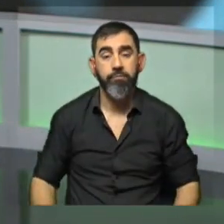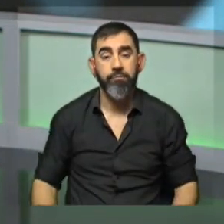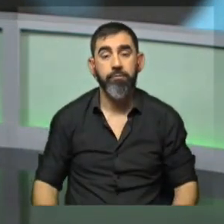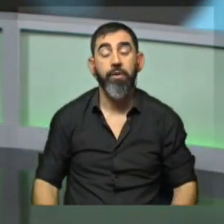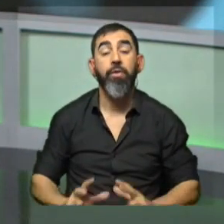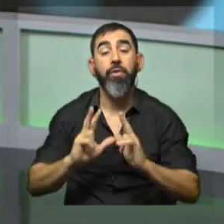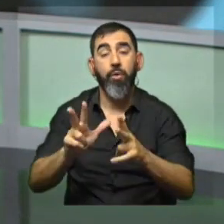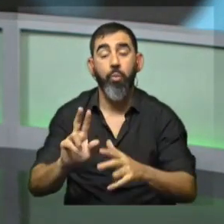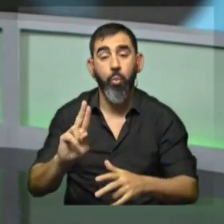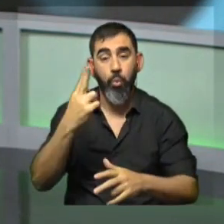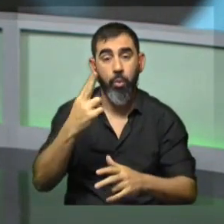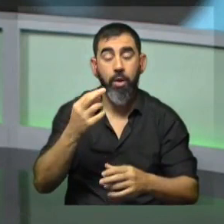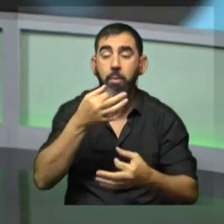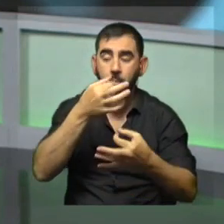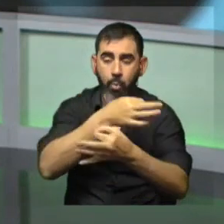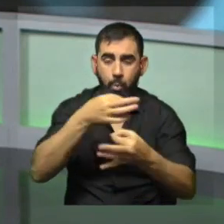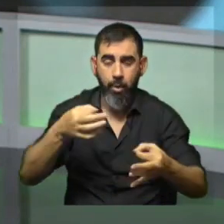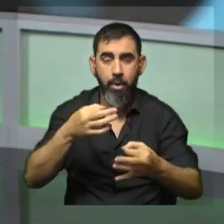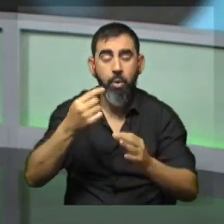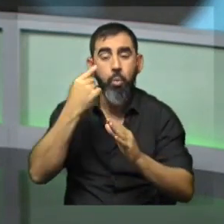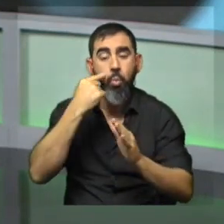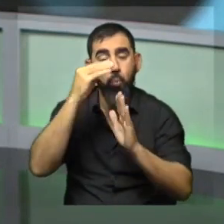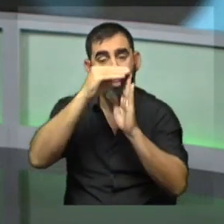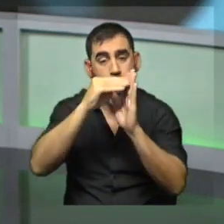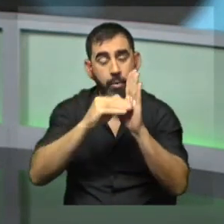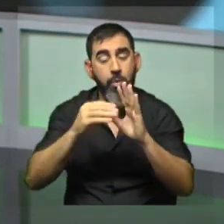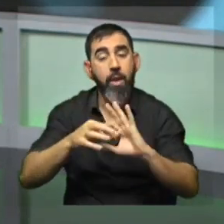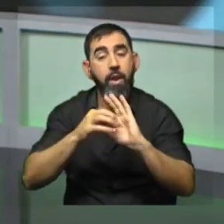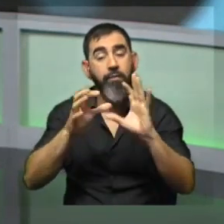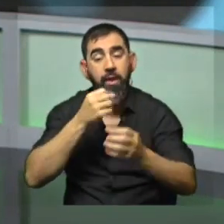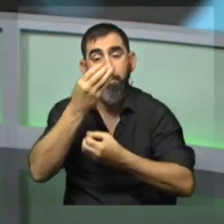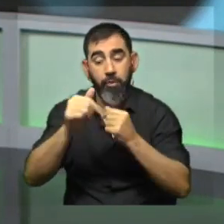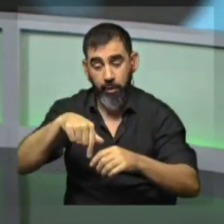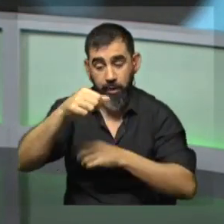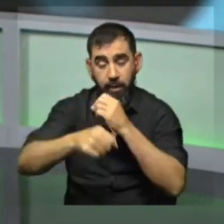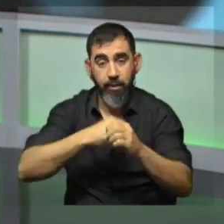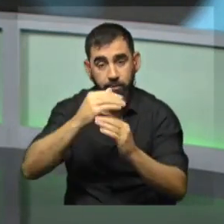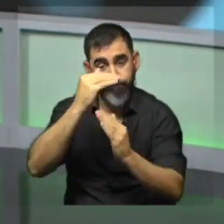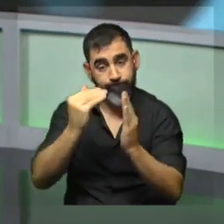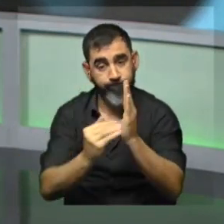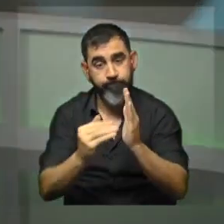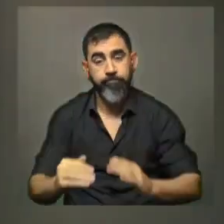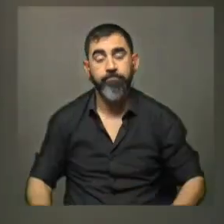dijo que si bien Uruguay está bien ubicado en el ranking regional de libertad de expresión, este año hubo un retroceso.